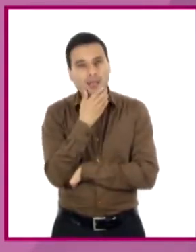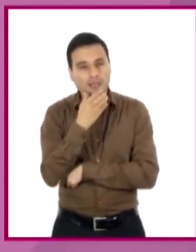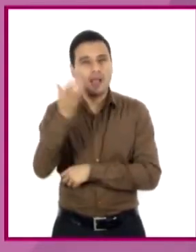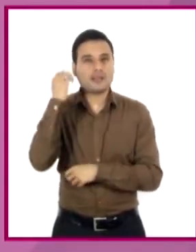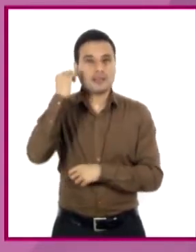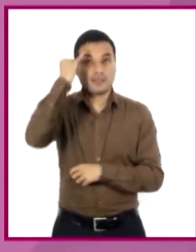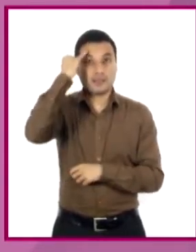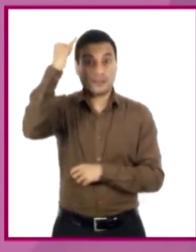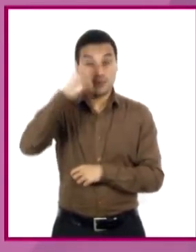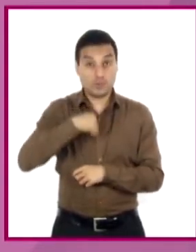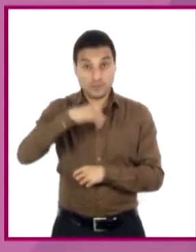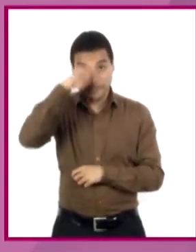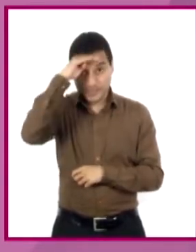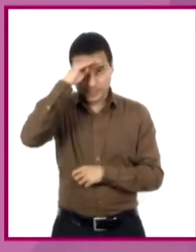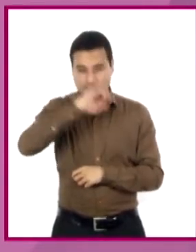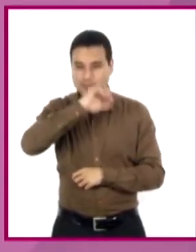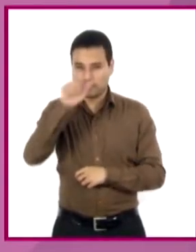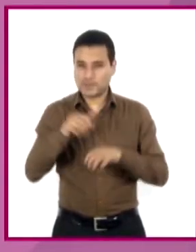inicial.